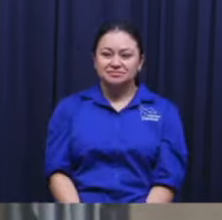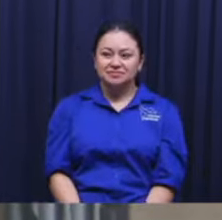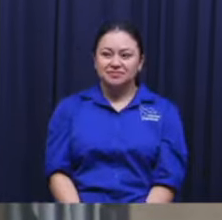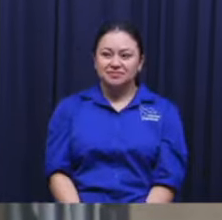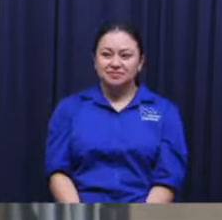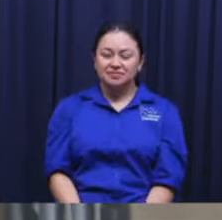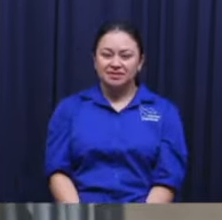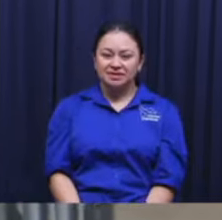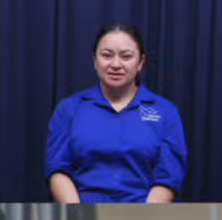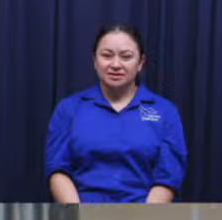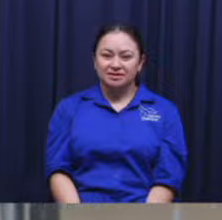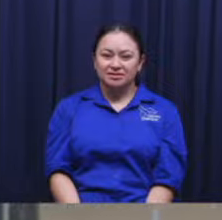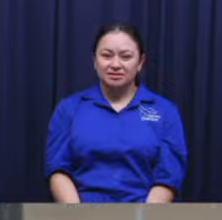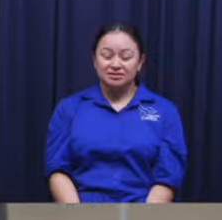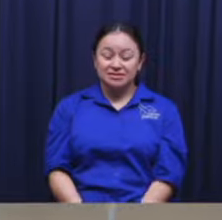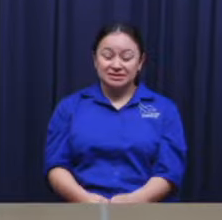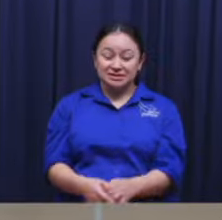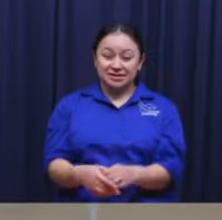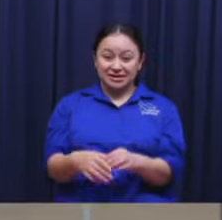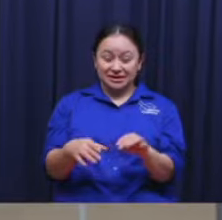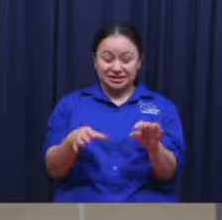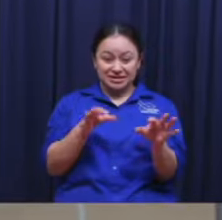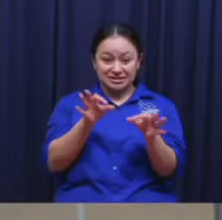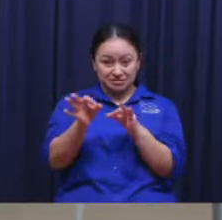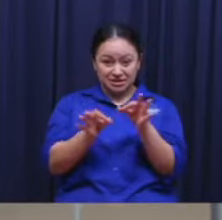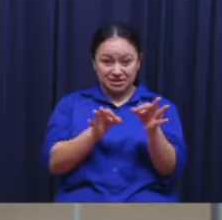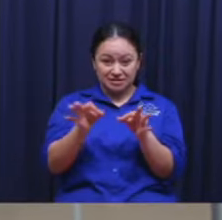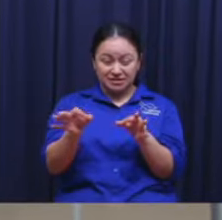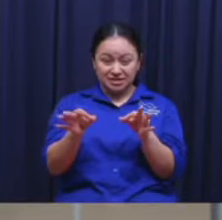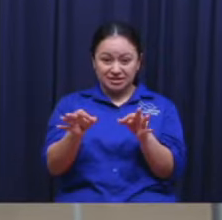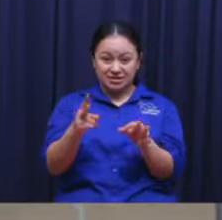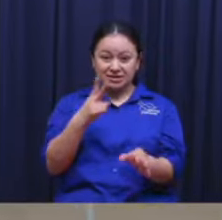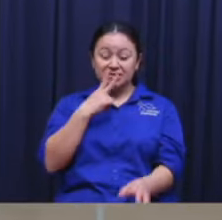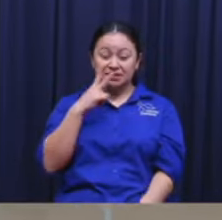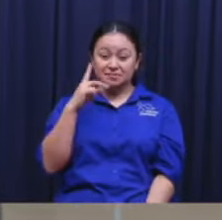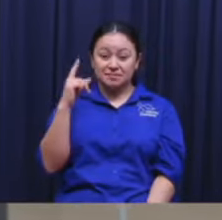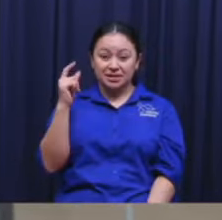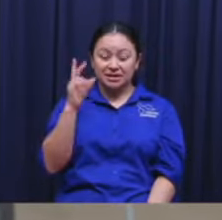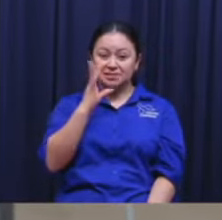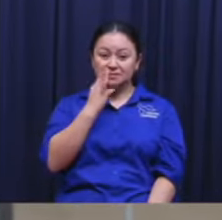Ah, del hermano. Lo liberaron. Tranquilo.